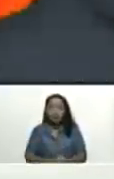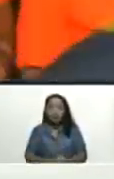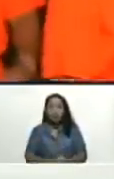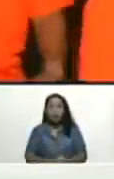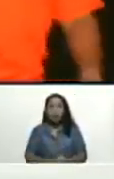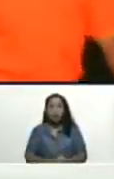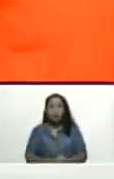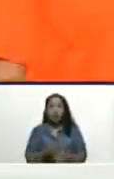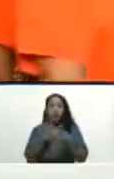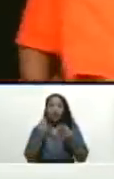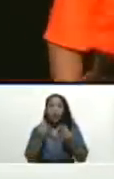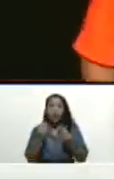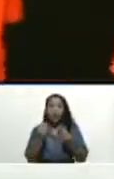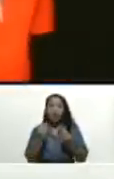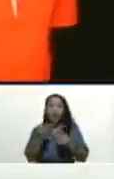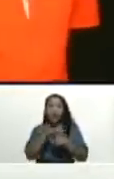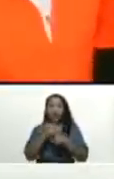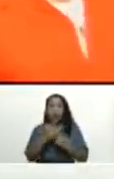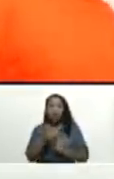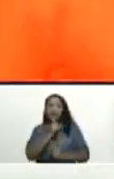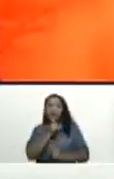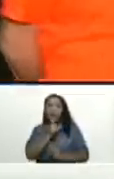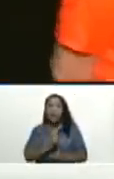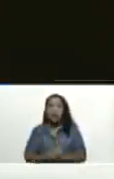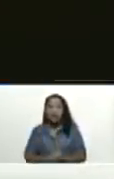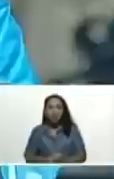En circunstancias tan difíciles.